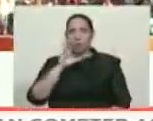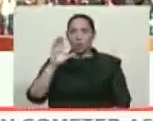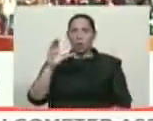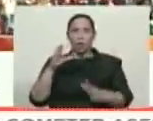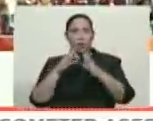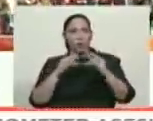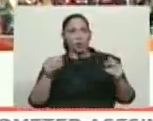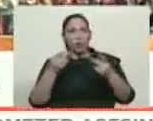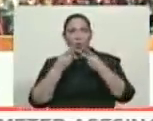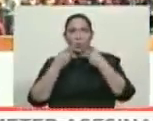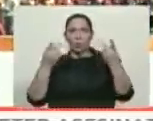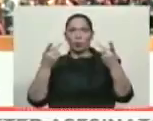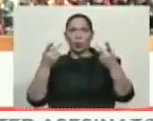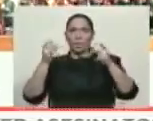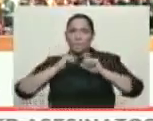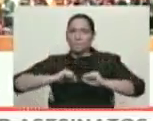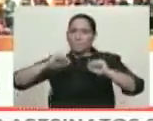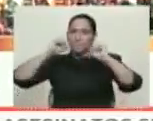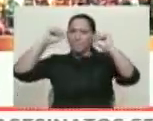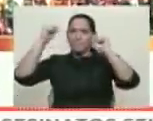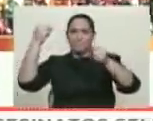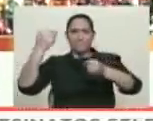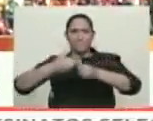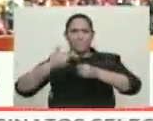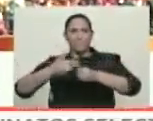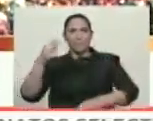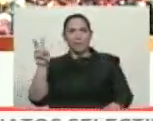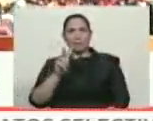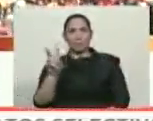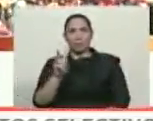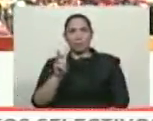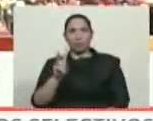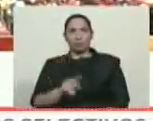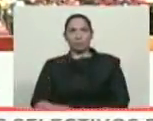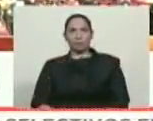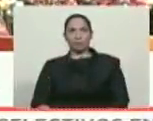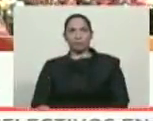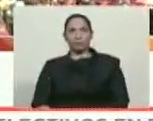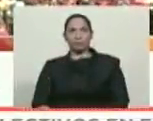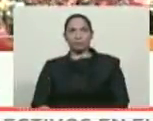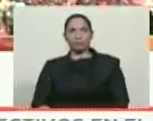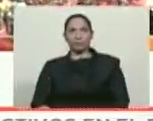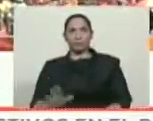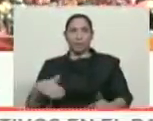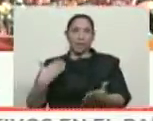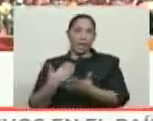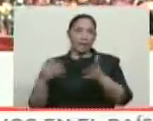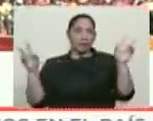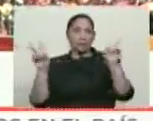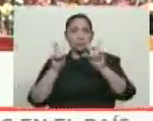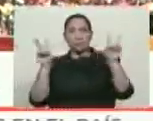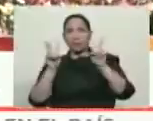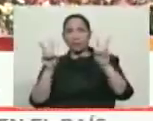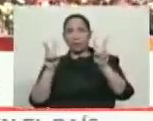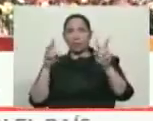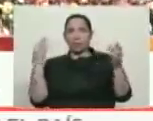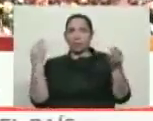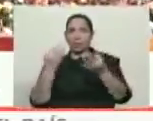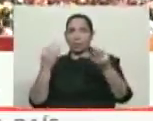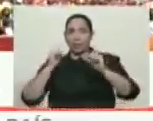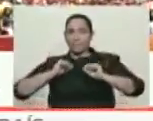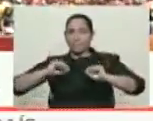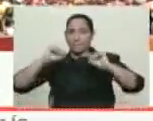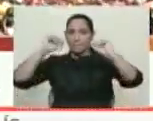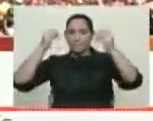todos digamos juntos, ¡que viva Petróleos de Venezuela! ¡Hasta la victoria siempre!